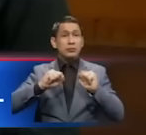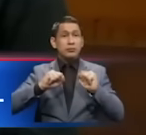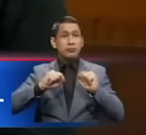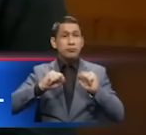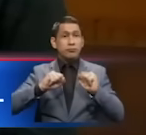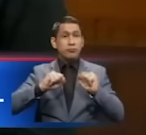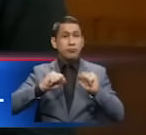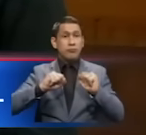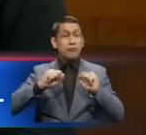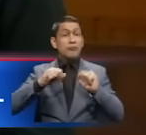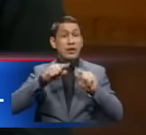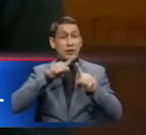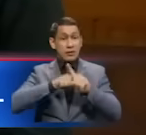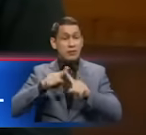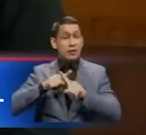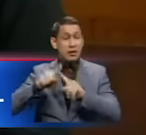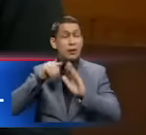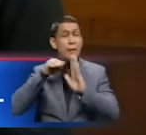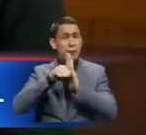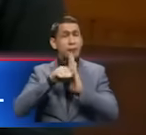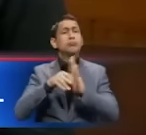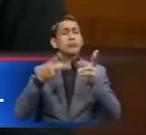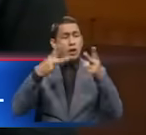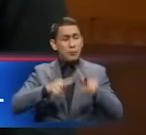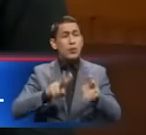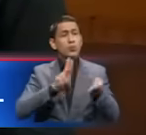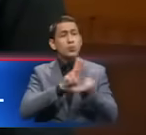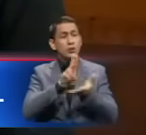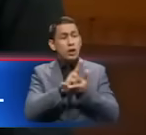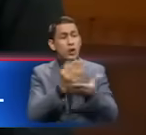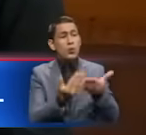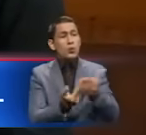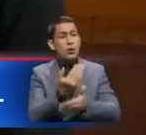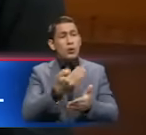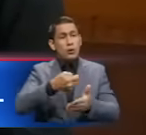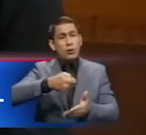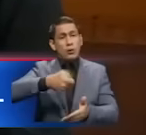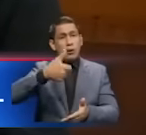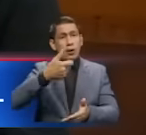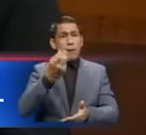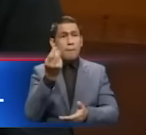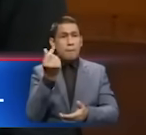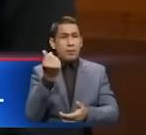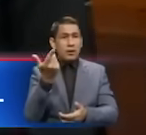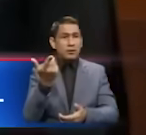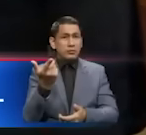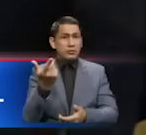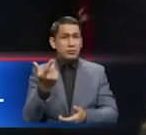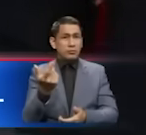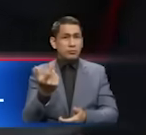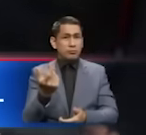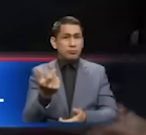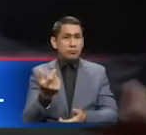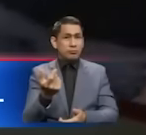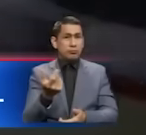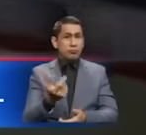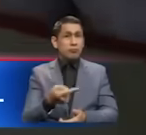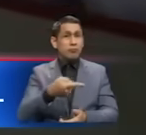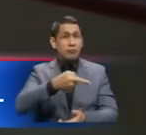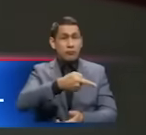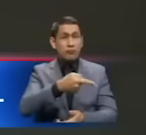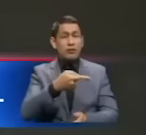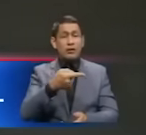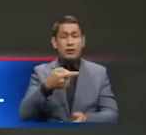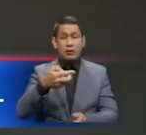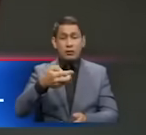través de los bancos y de las cooperativas, quienes recibirán estas monedas. Todas estas monedas están